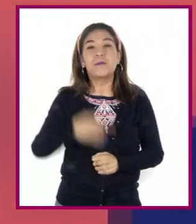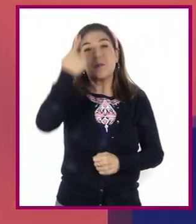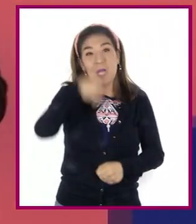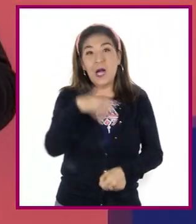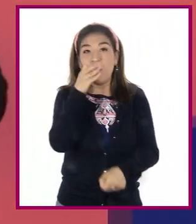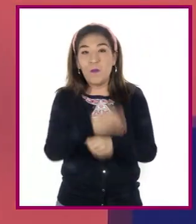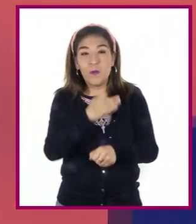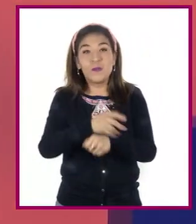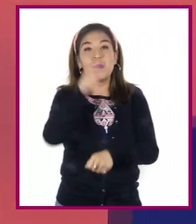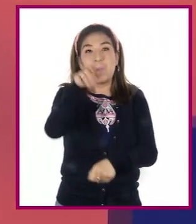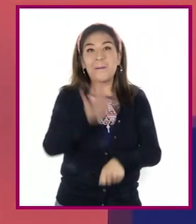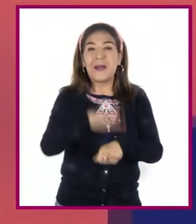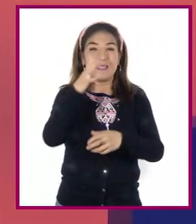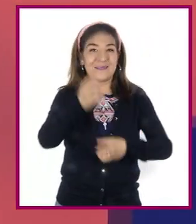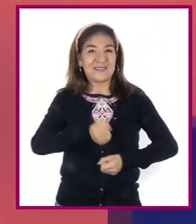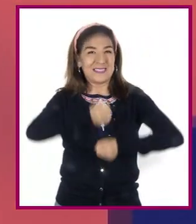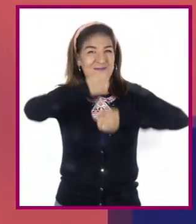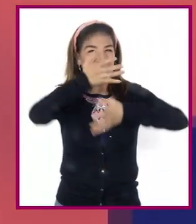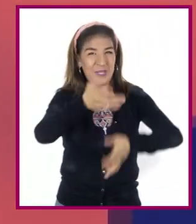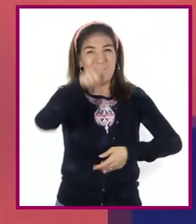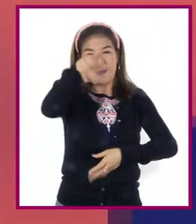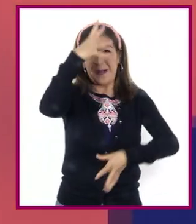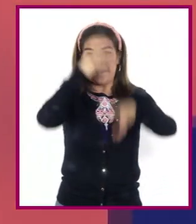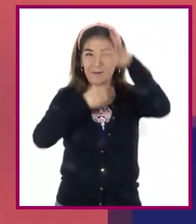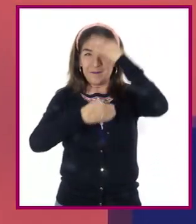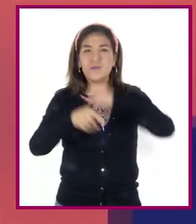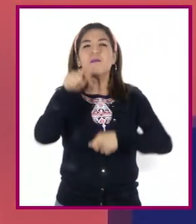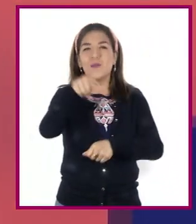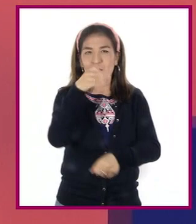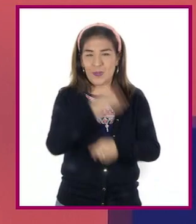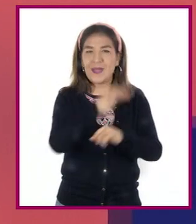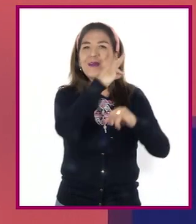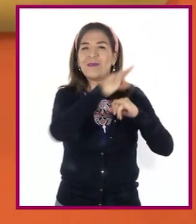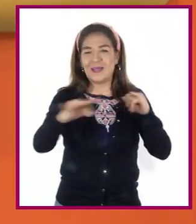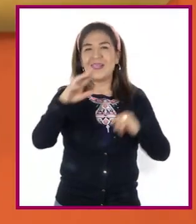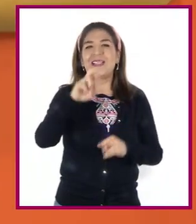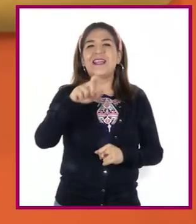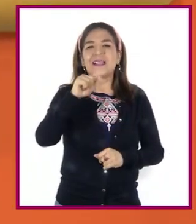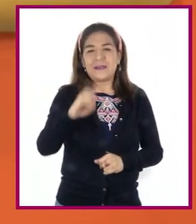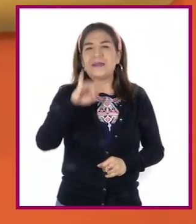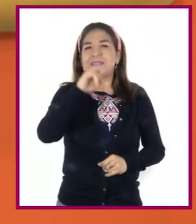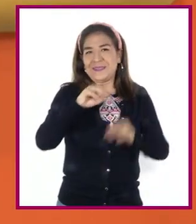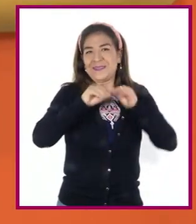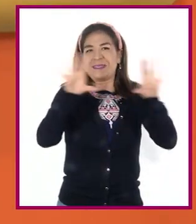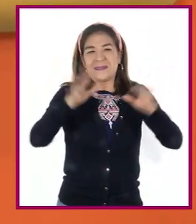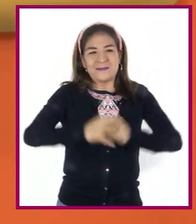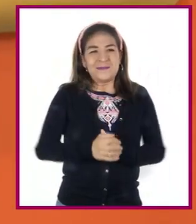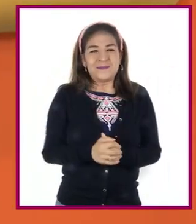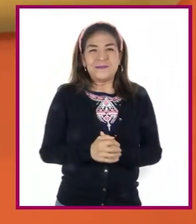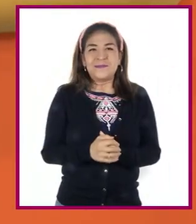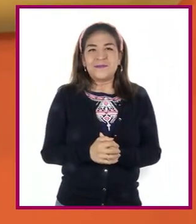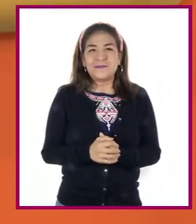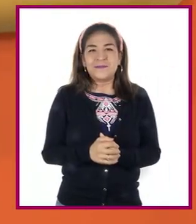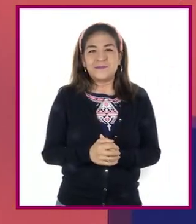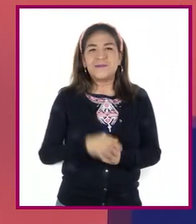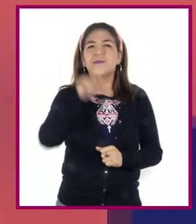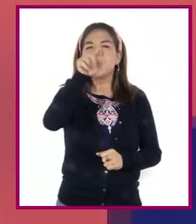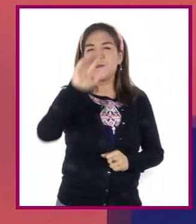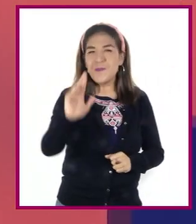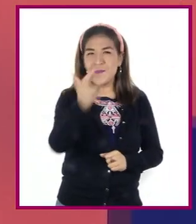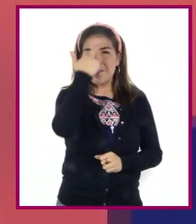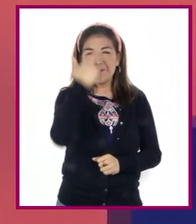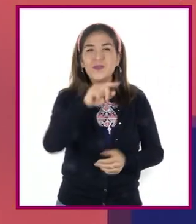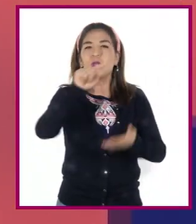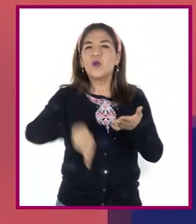alimentar su ímpetu de poetas, ¿qué les parece si hacemos un último reto? ¡Claro que sí, profesora! Recuerden